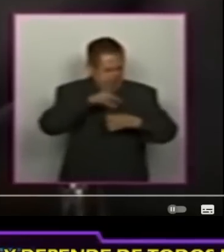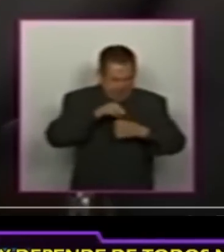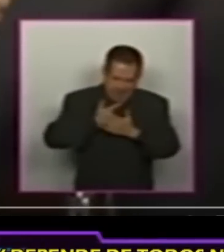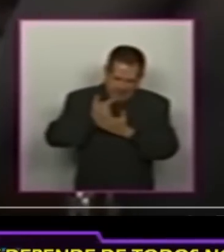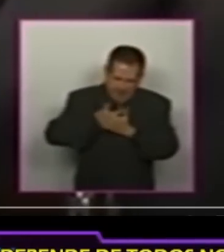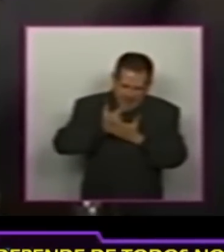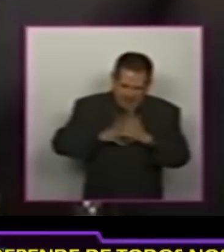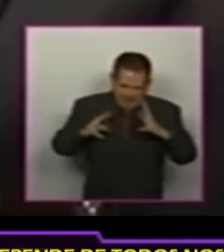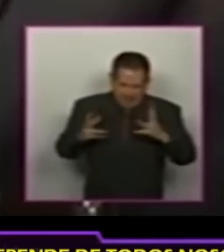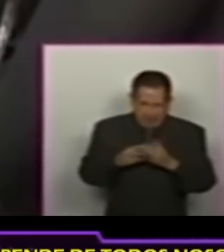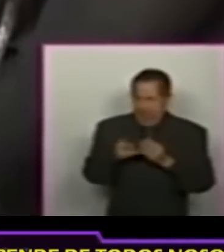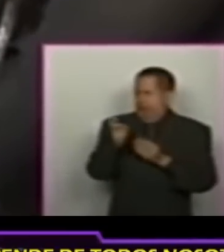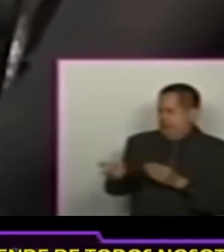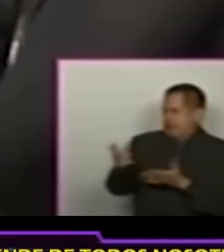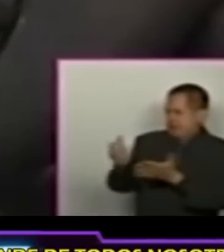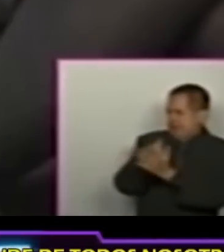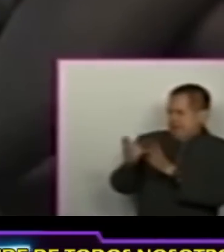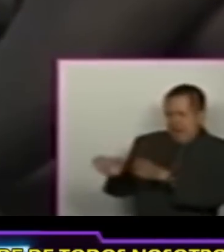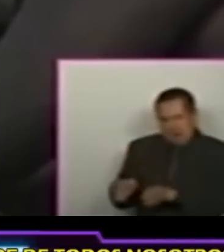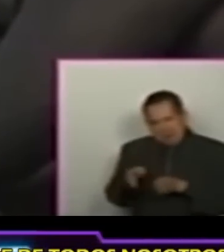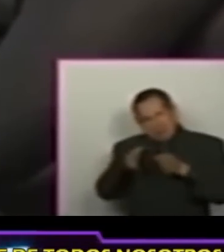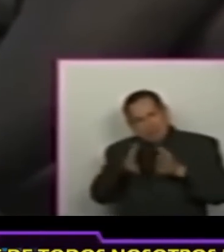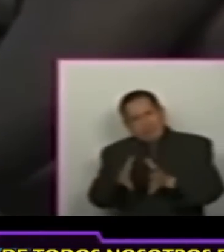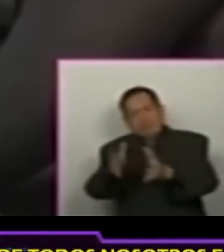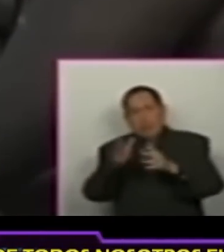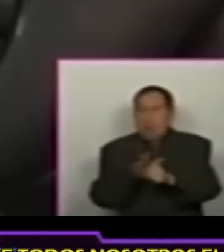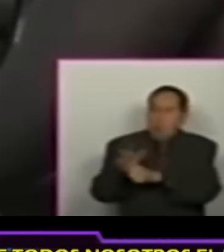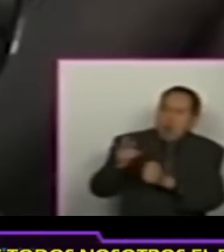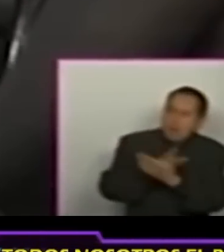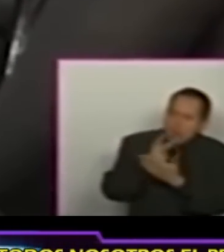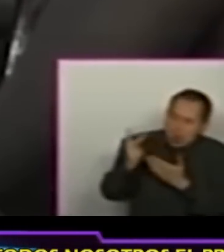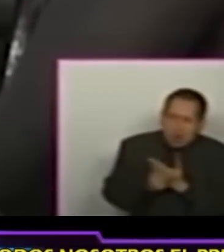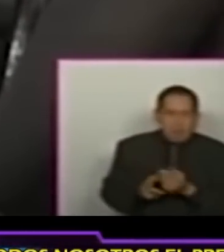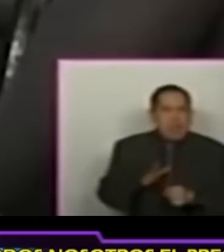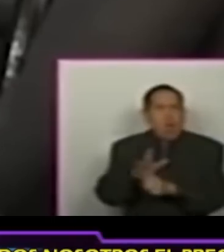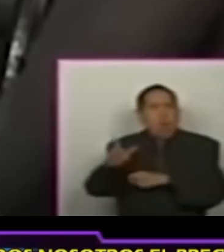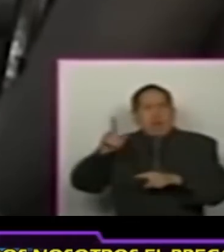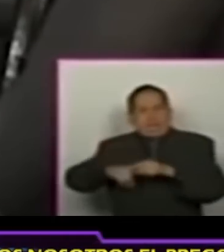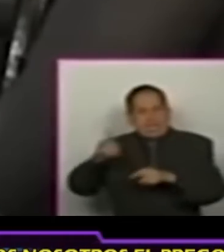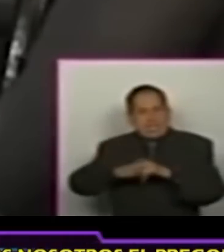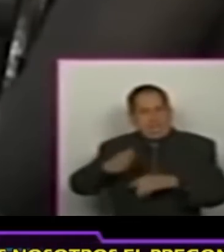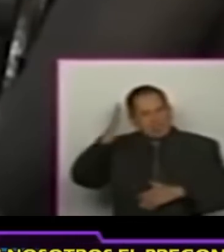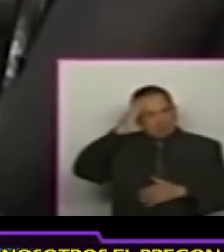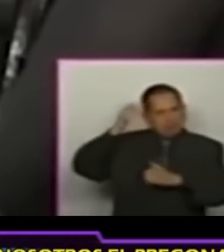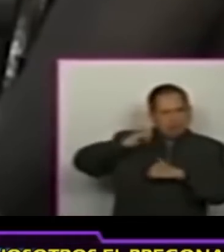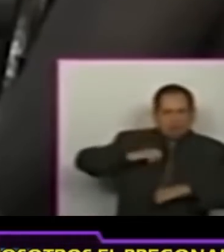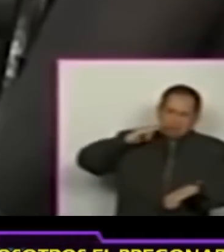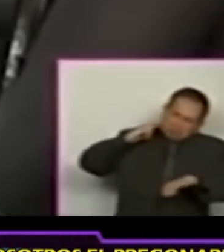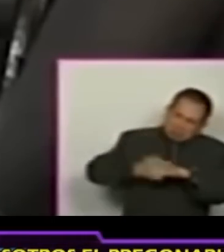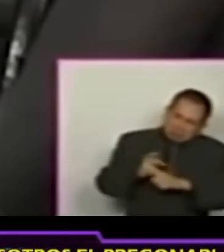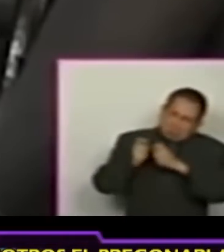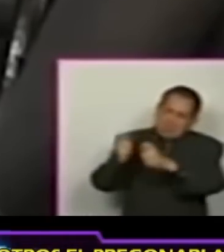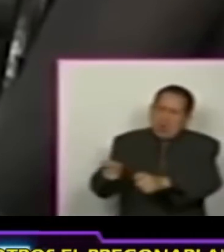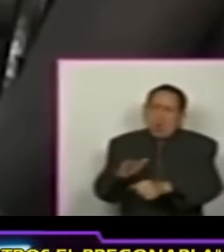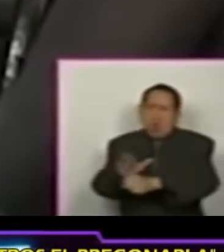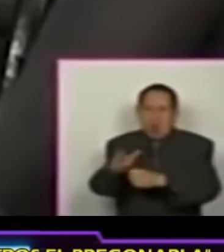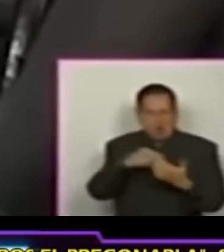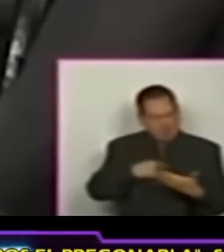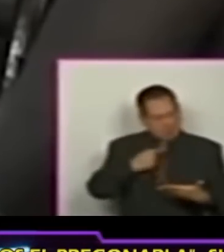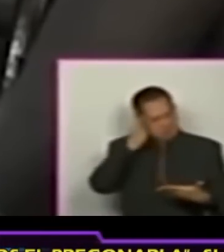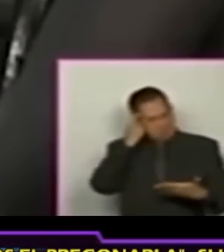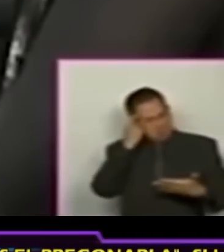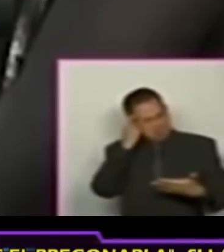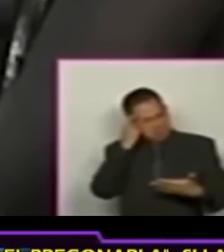mis colegas que me acompañan a la comisión, que por su ingreso reciente todavía no está el supuesto de sus vacaciones, pero el mío sí, yo no podré dejar de